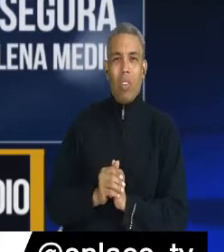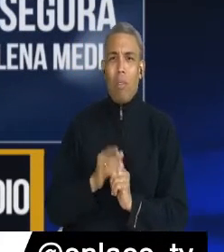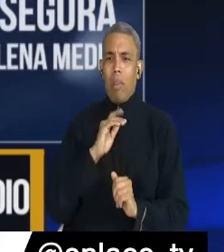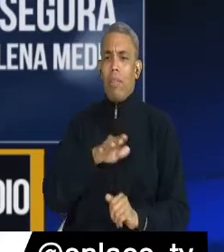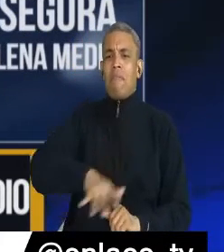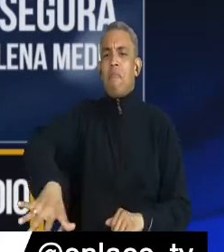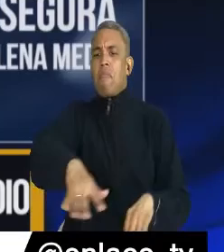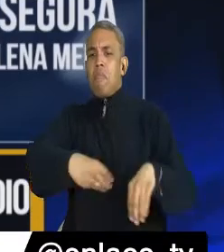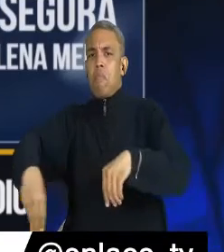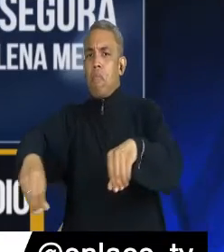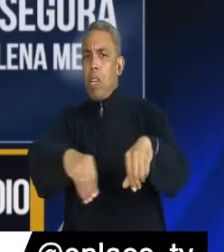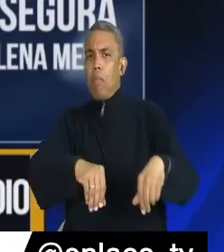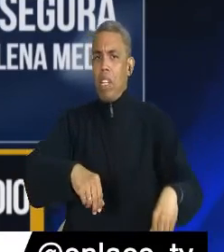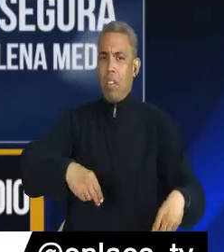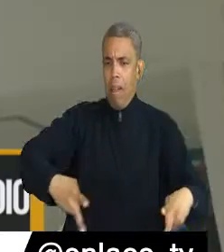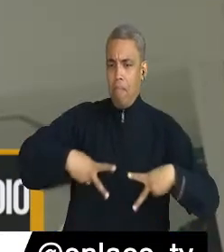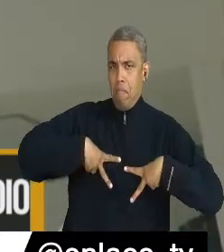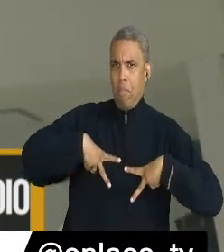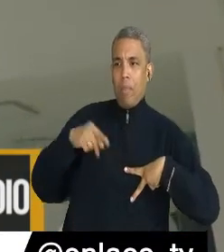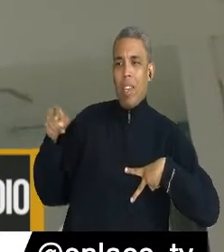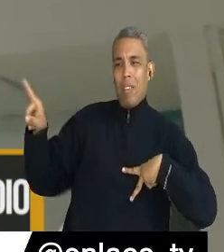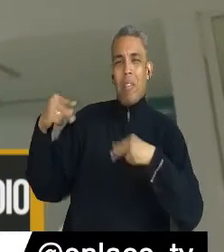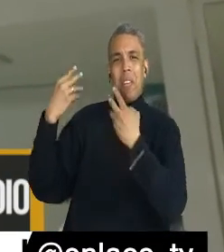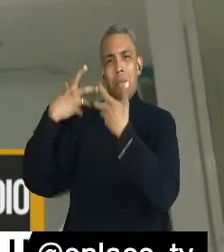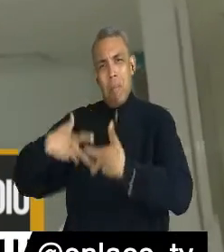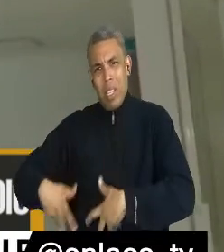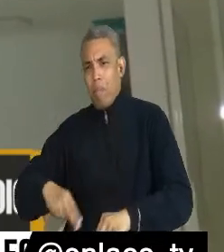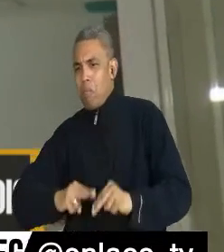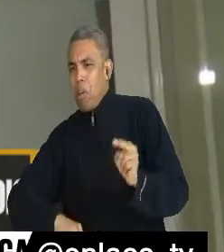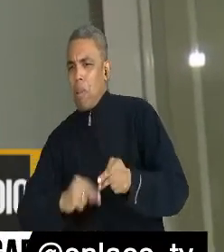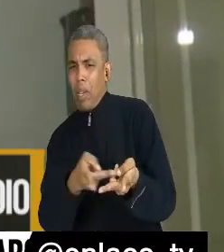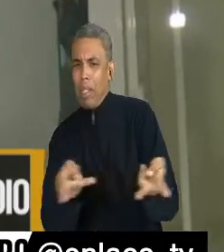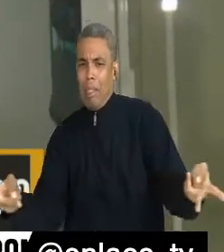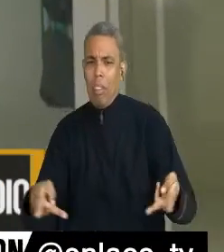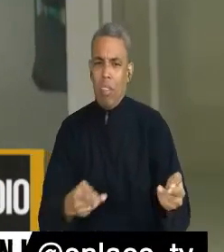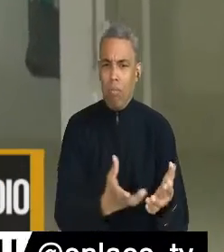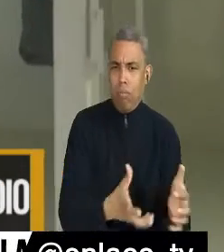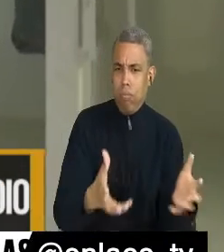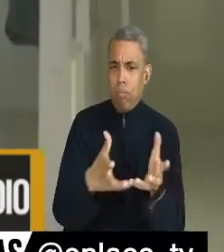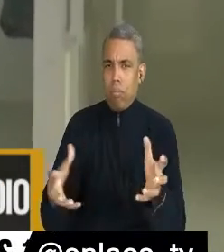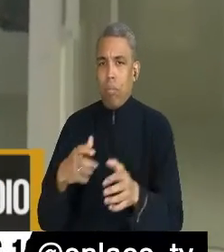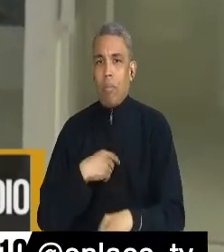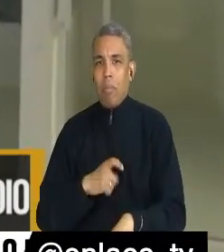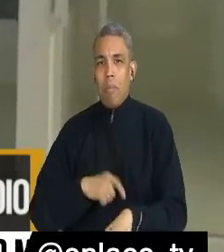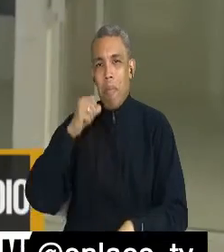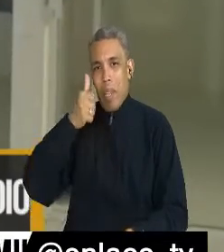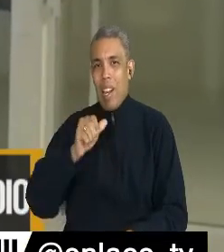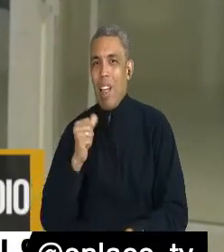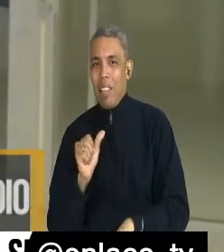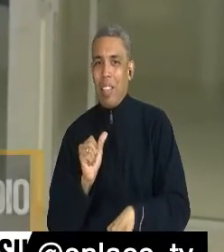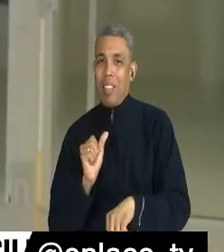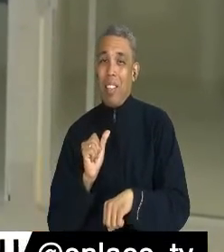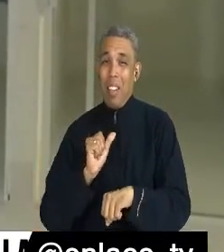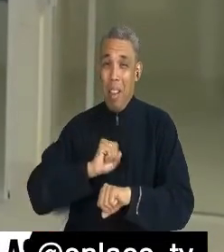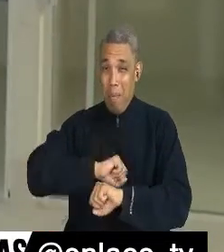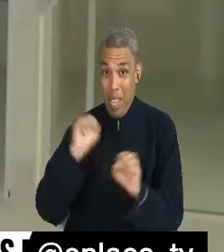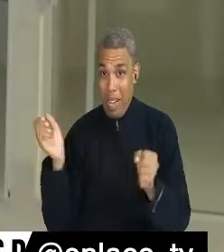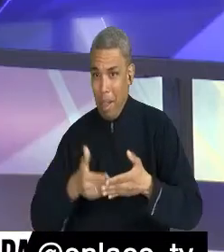algo visual del privado el acto está previsto para las 10 de la mañana según informe entregado por las directivas de este centro